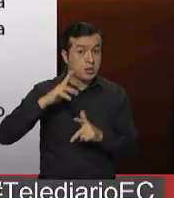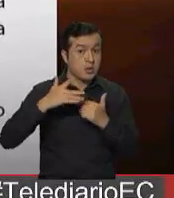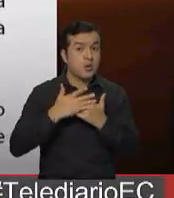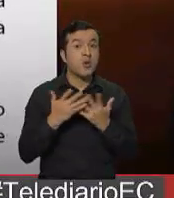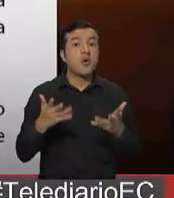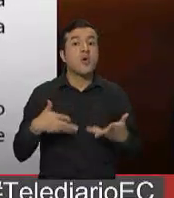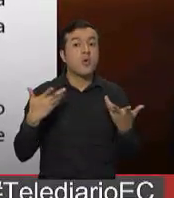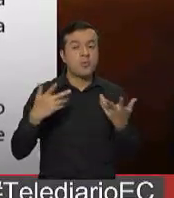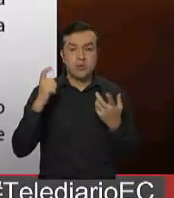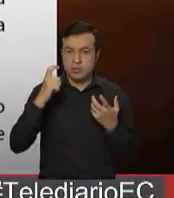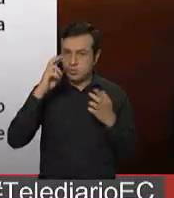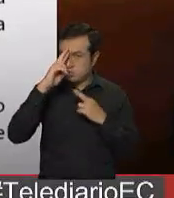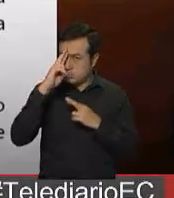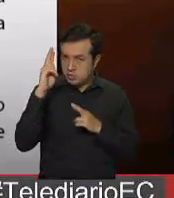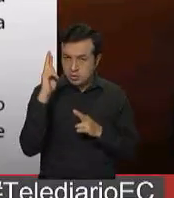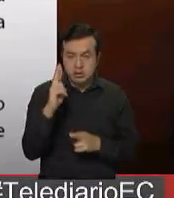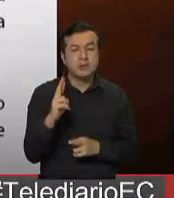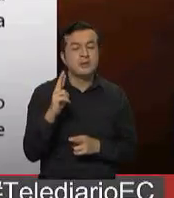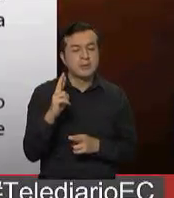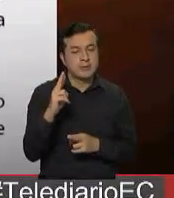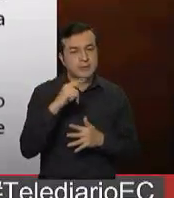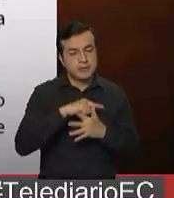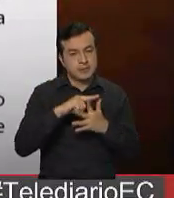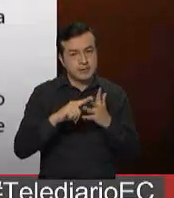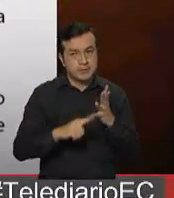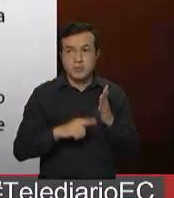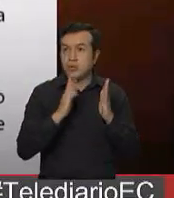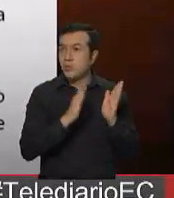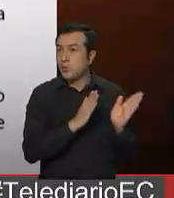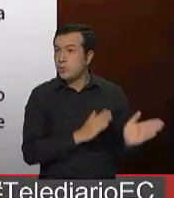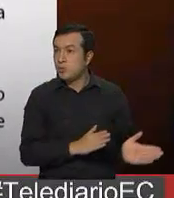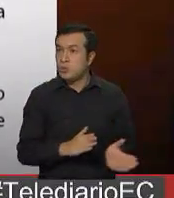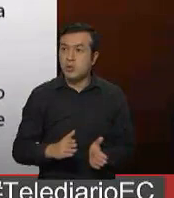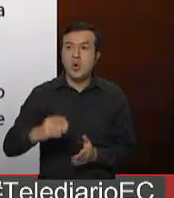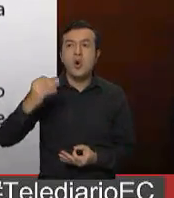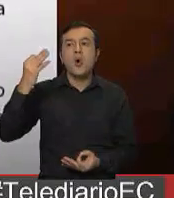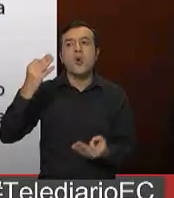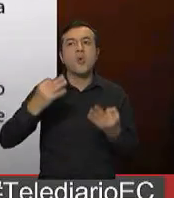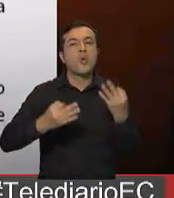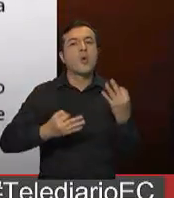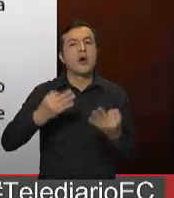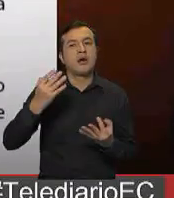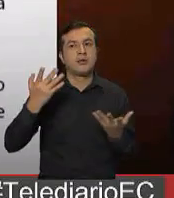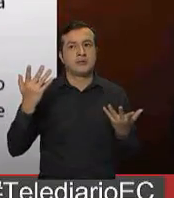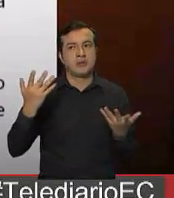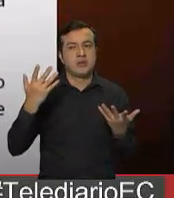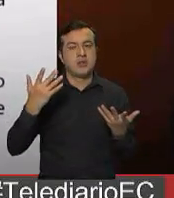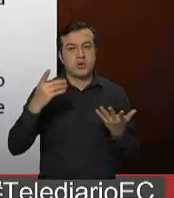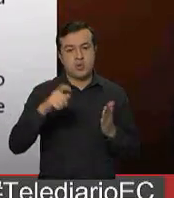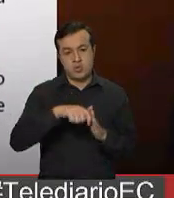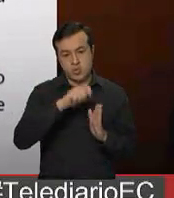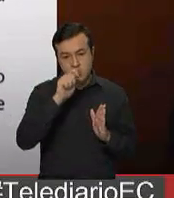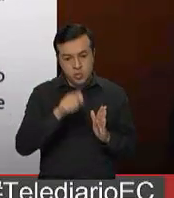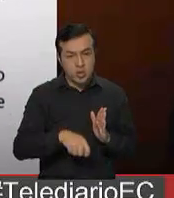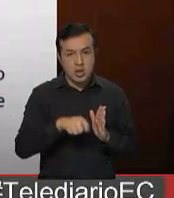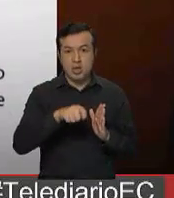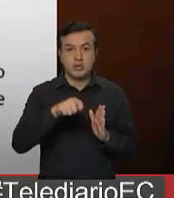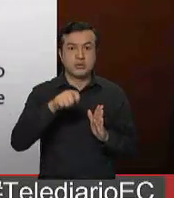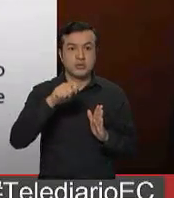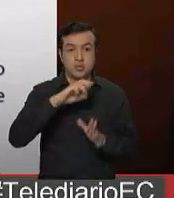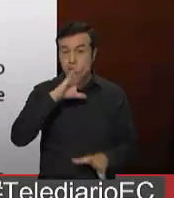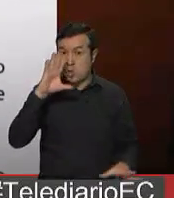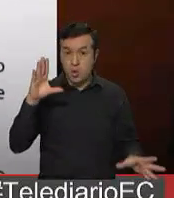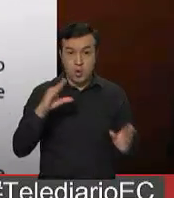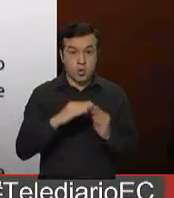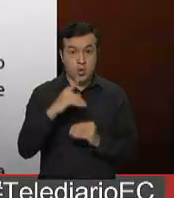por respetar y hacer respetar el ordenamiento jurídico, donde las actuaciones de juezas y jueces se someten